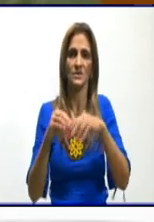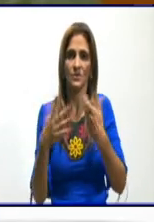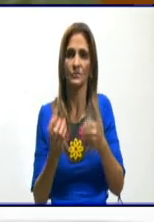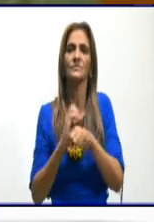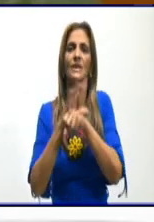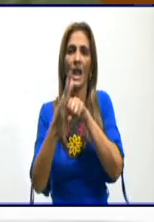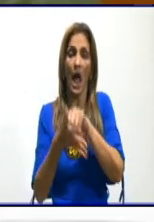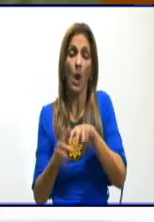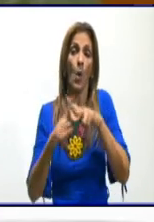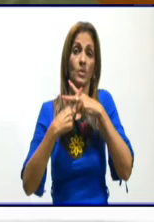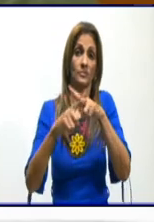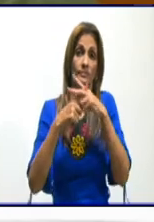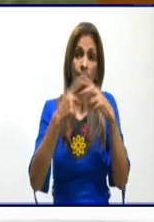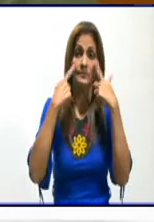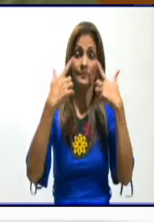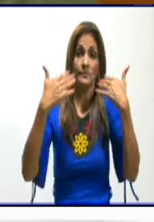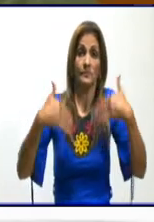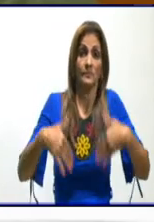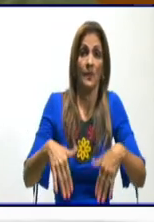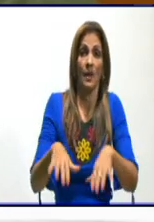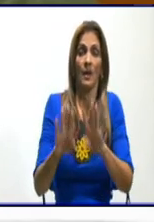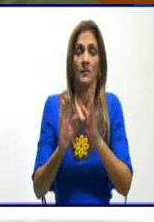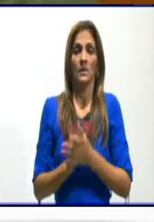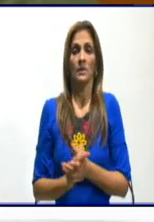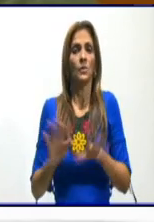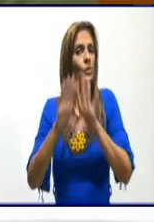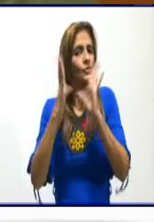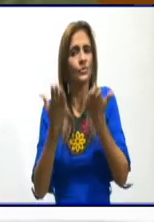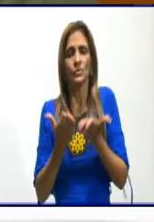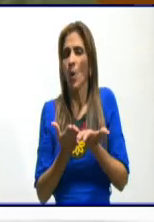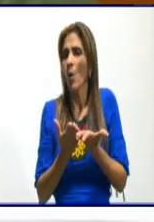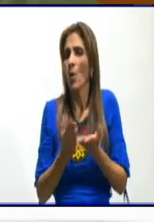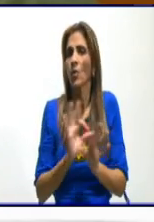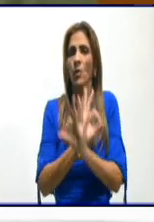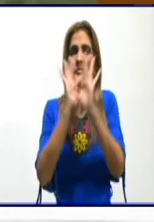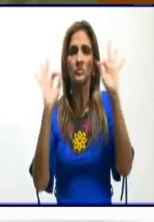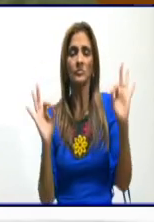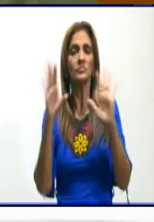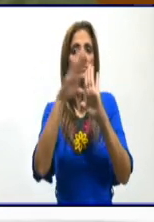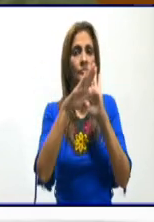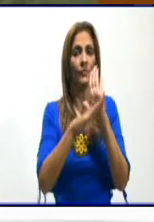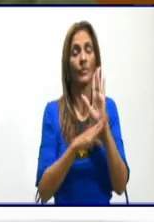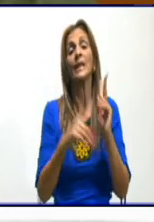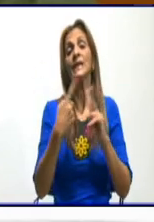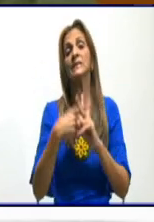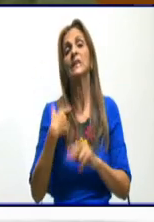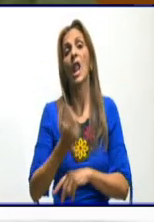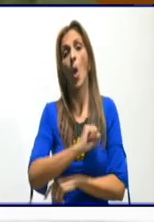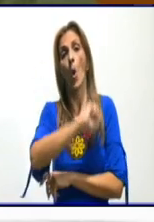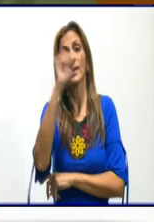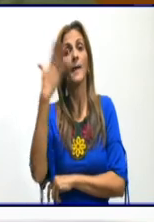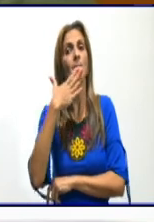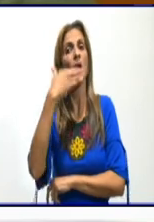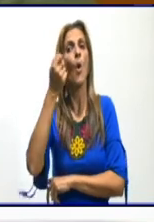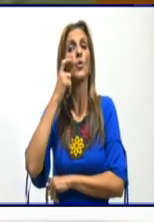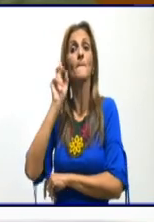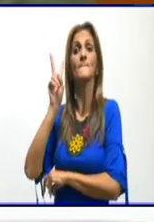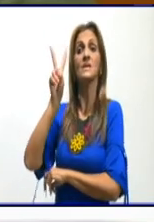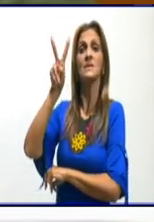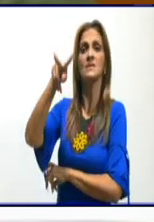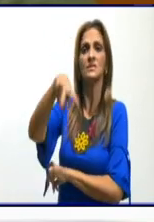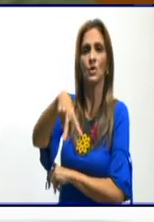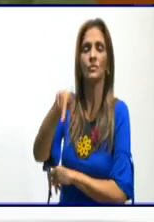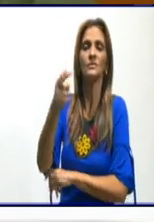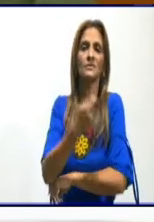desde todos los protocolos con la calidad establecida y desde lograr mayor percepción de nuestra población